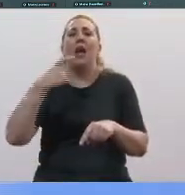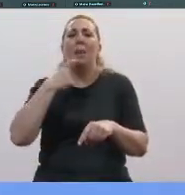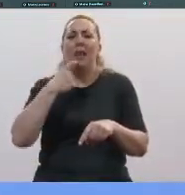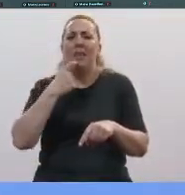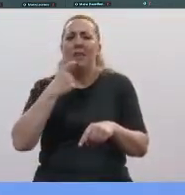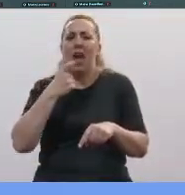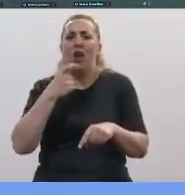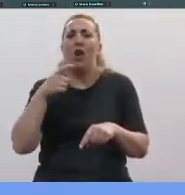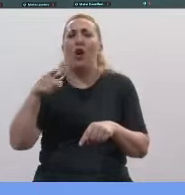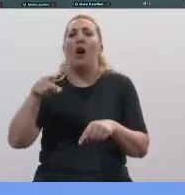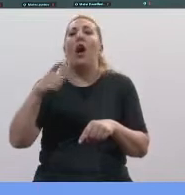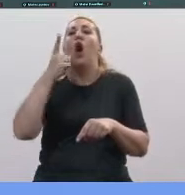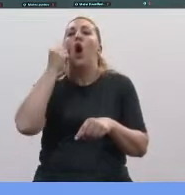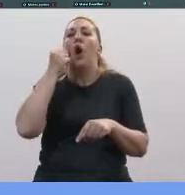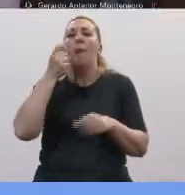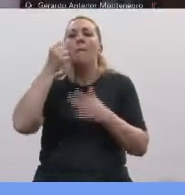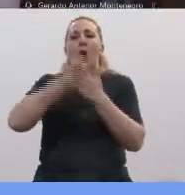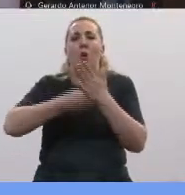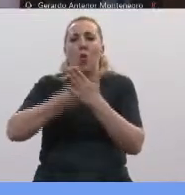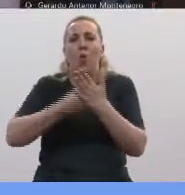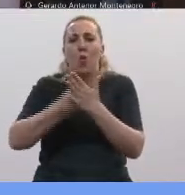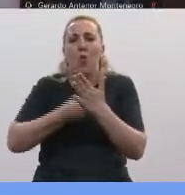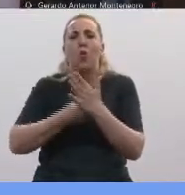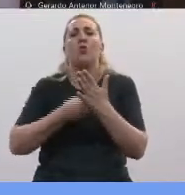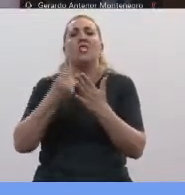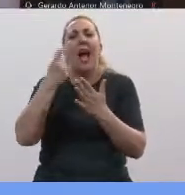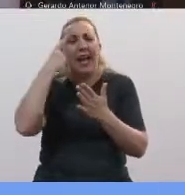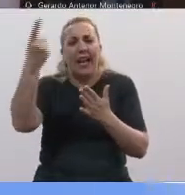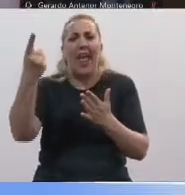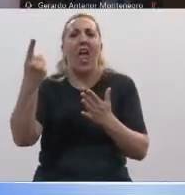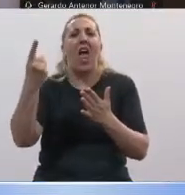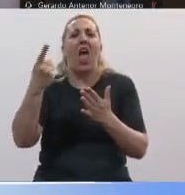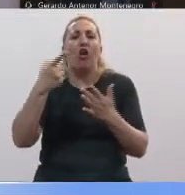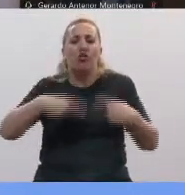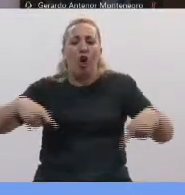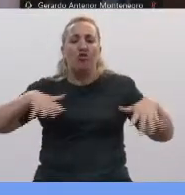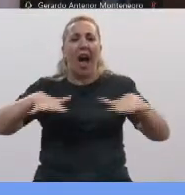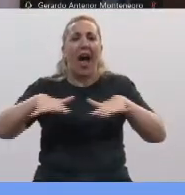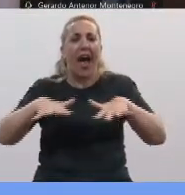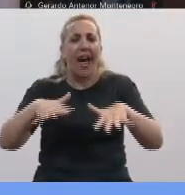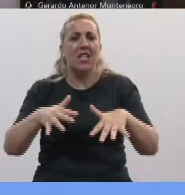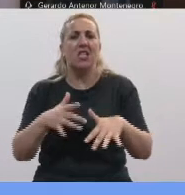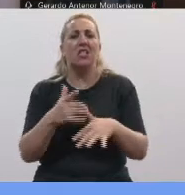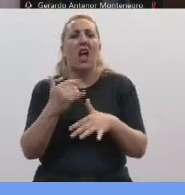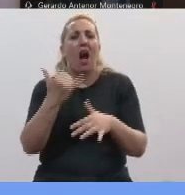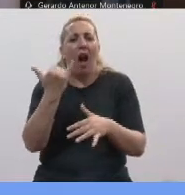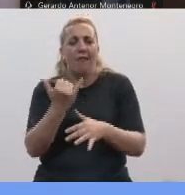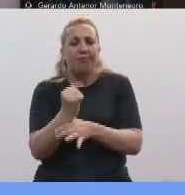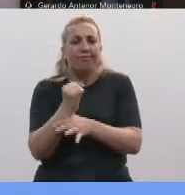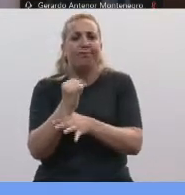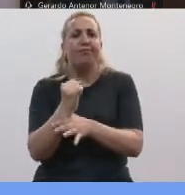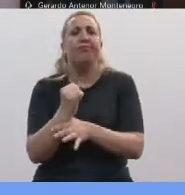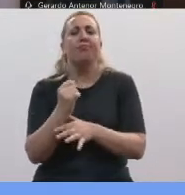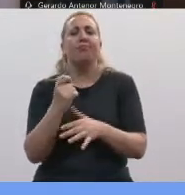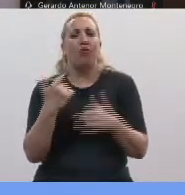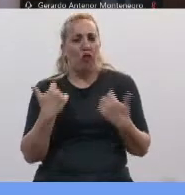el hombre que pelea, que cree en lo que hace, que tiene talento y que